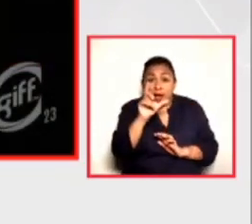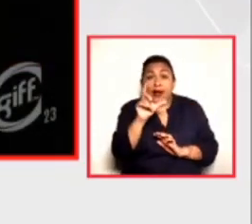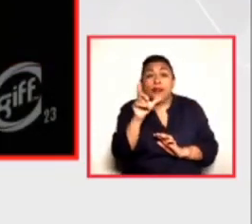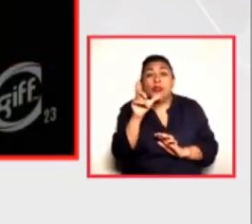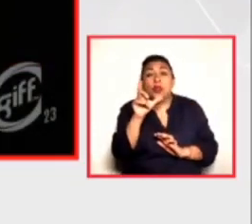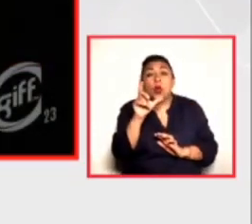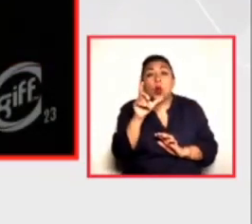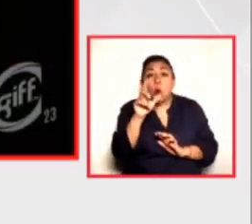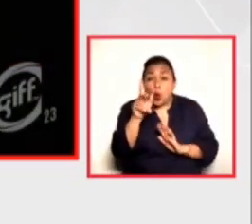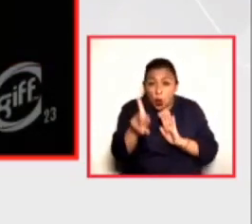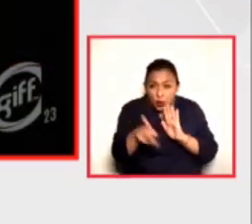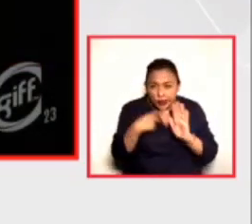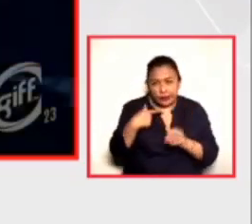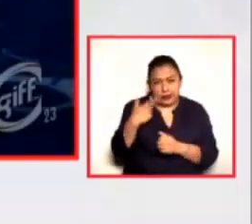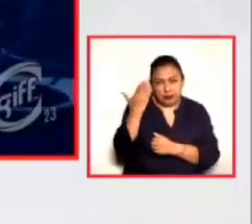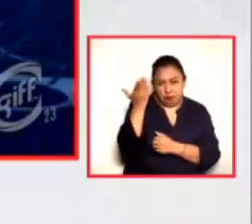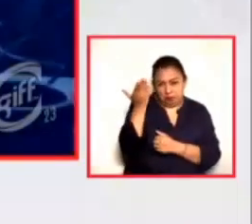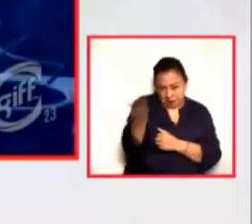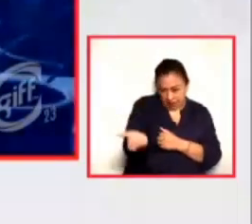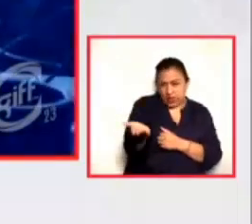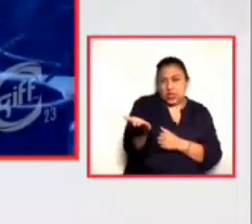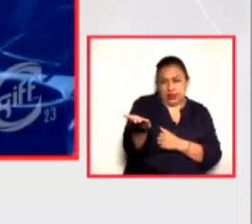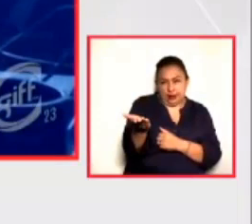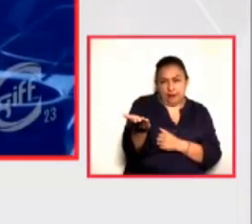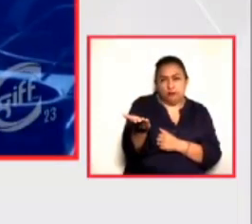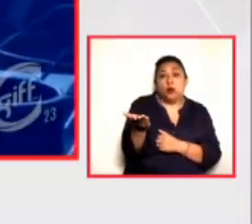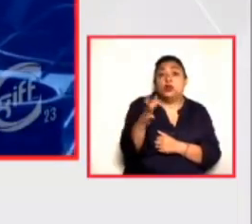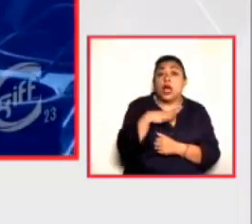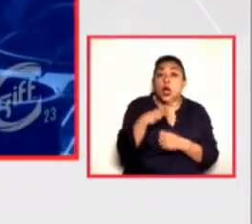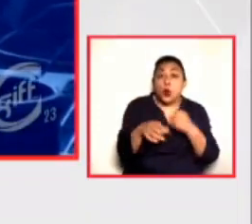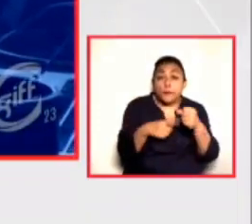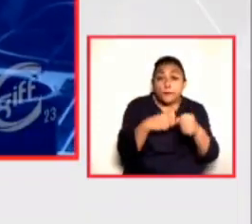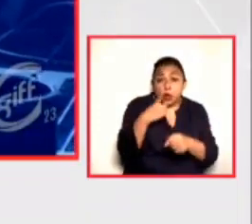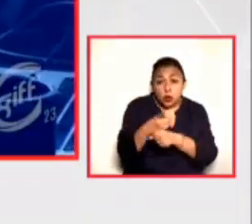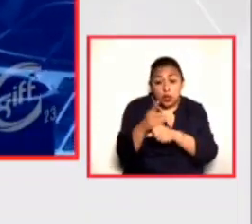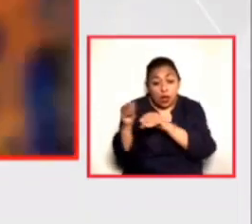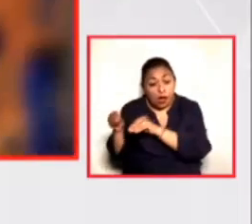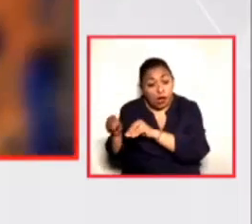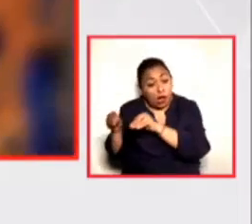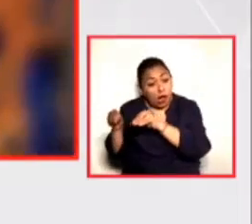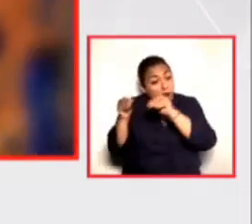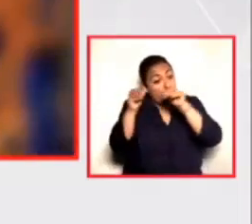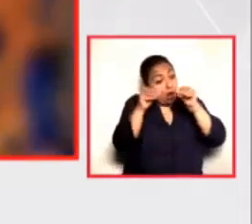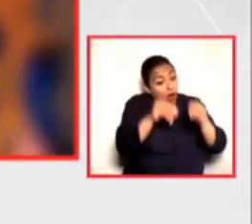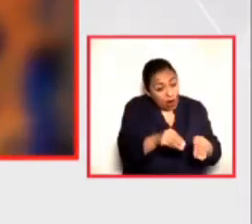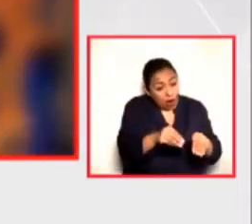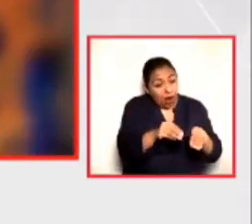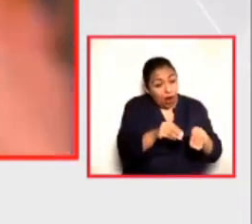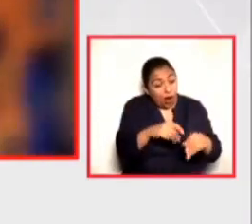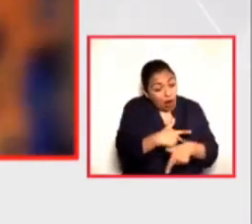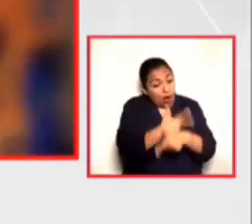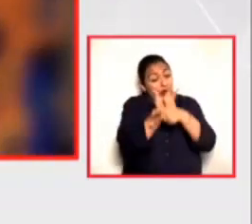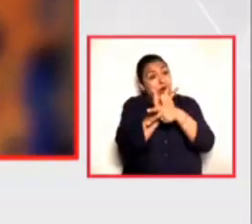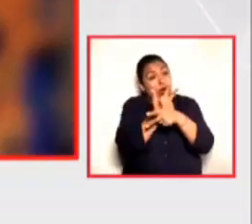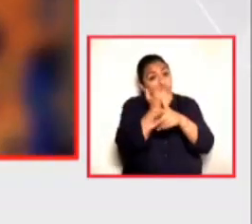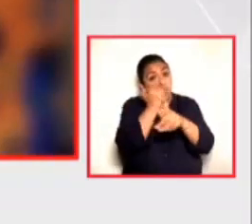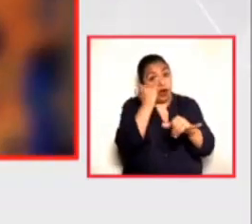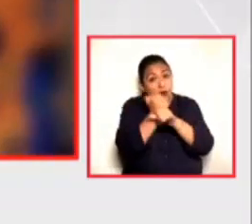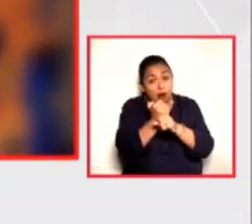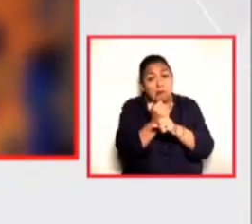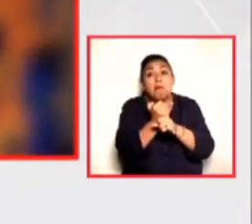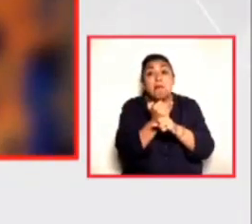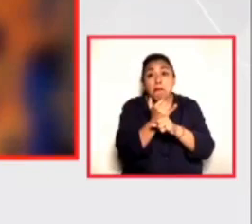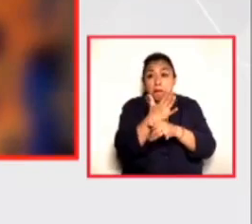más, con esta oportunidad de trasladarse a un mundo de realidad virtual, de crear su